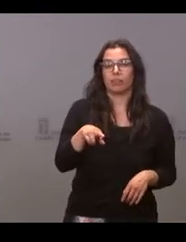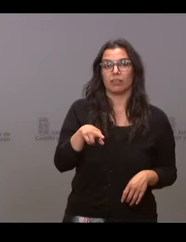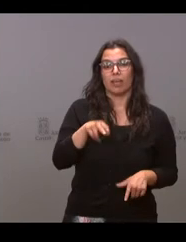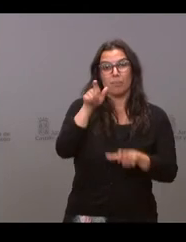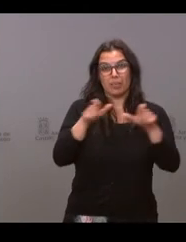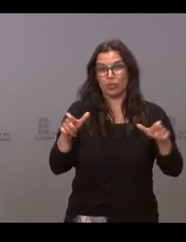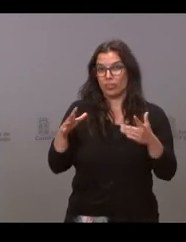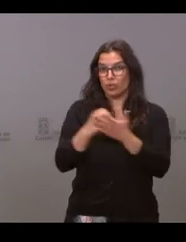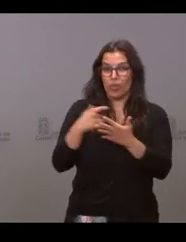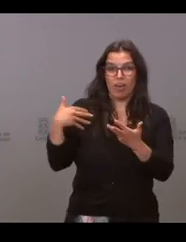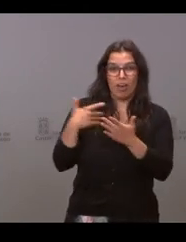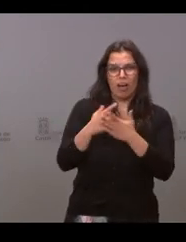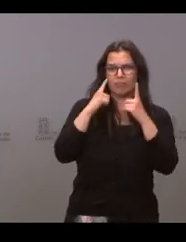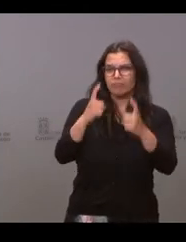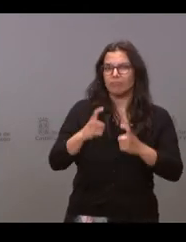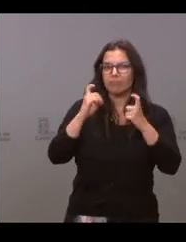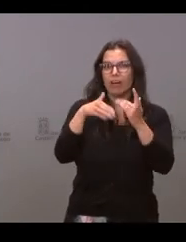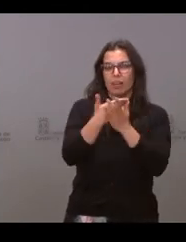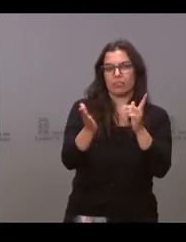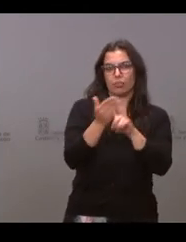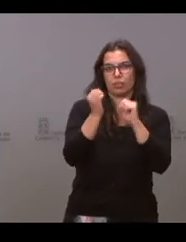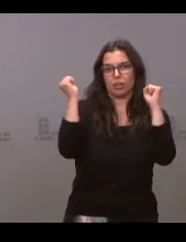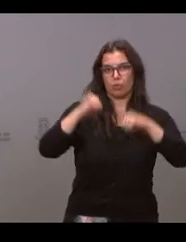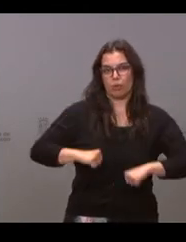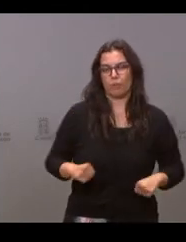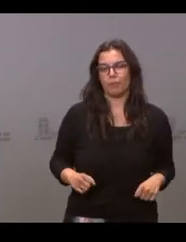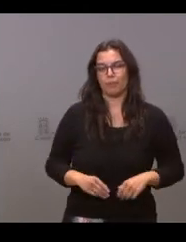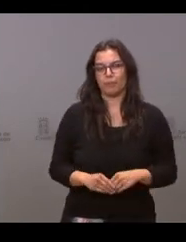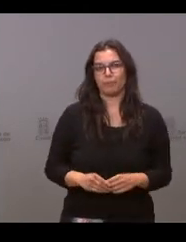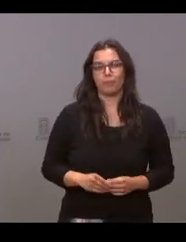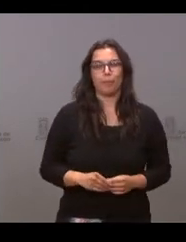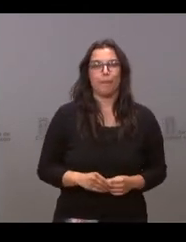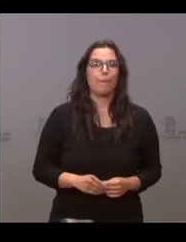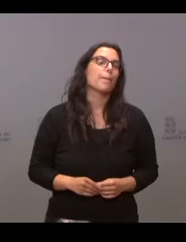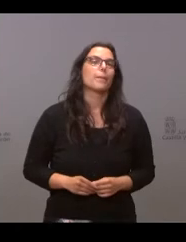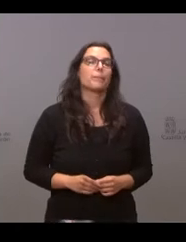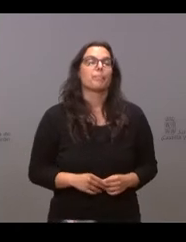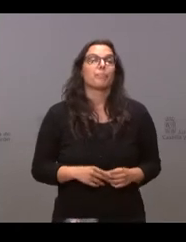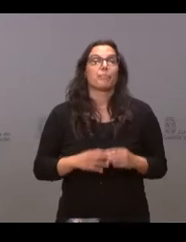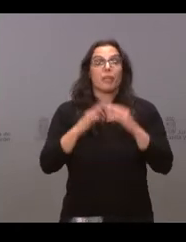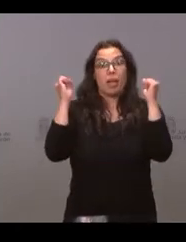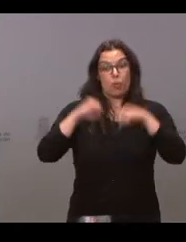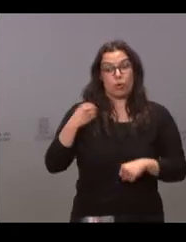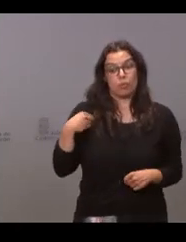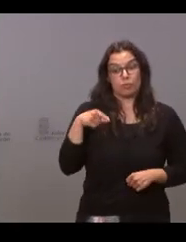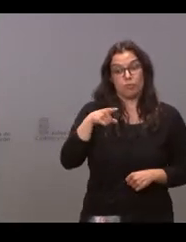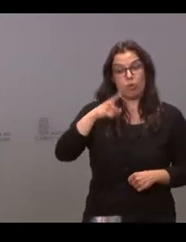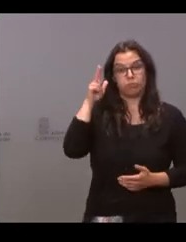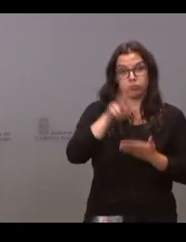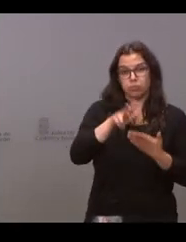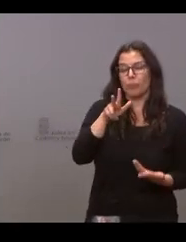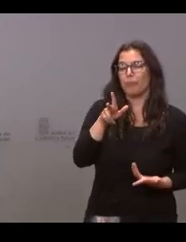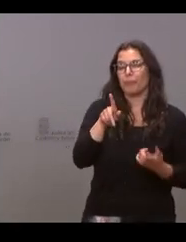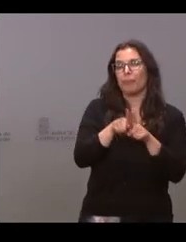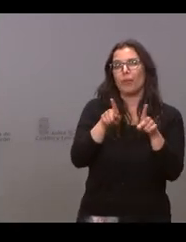posible estos acuerdos estos acuerdos que acabamos de ratificar están orientados